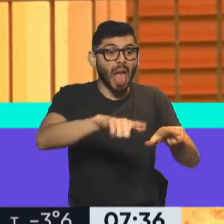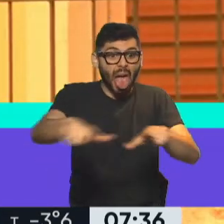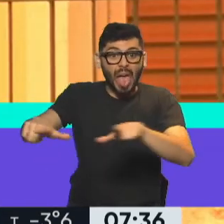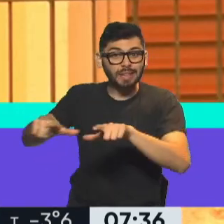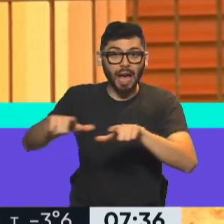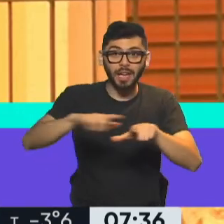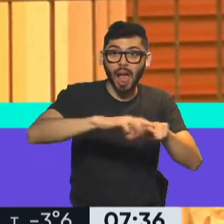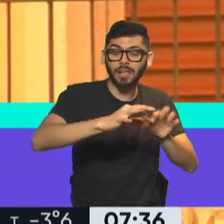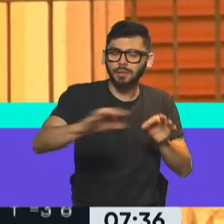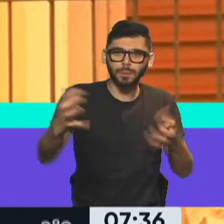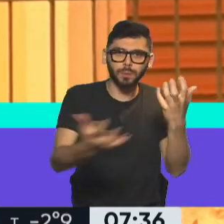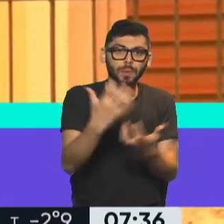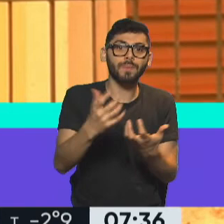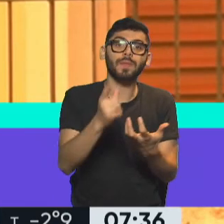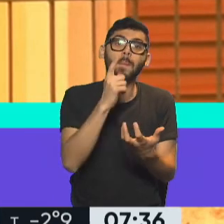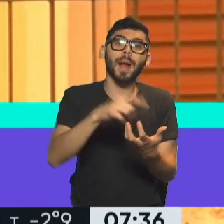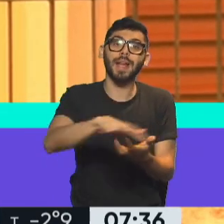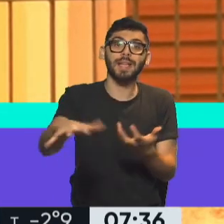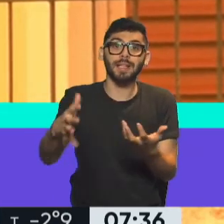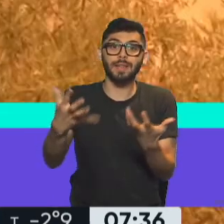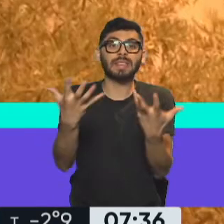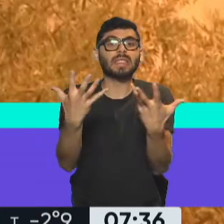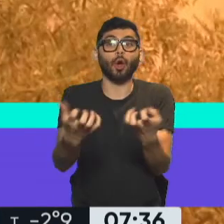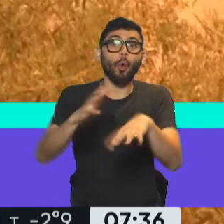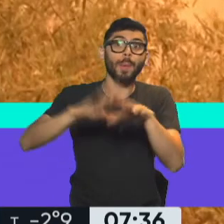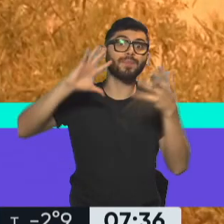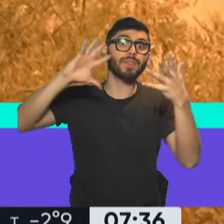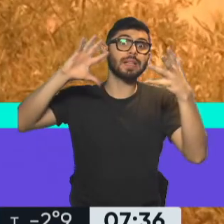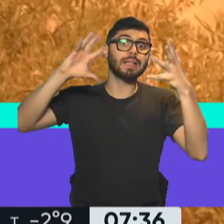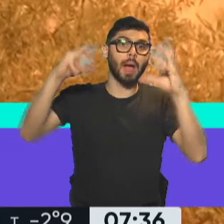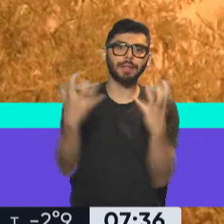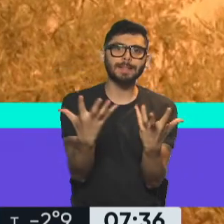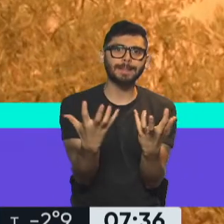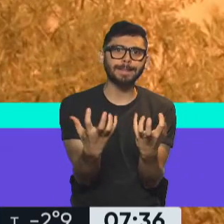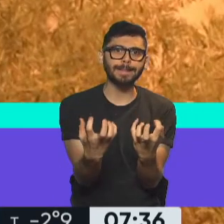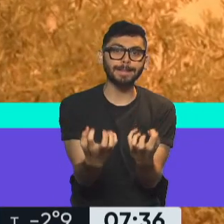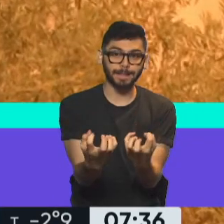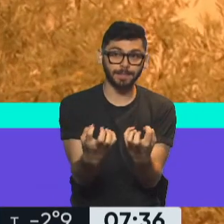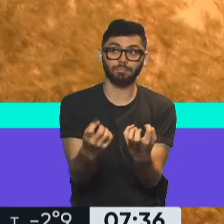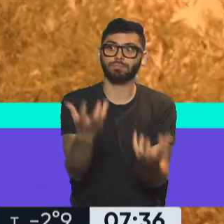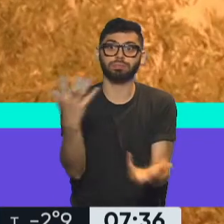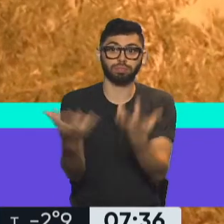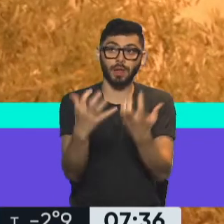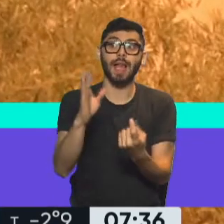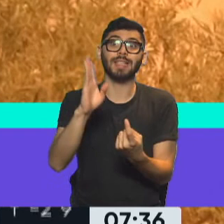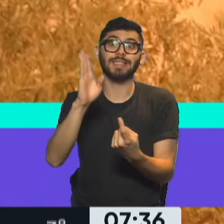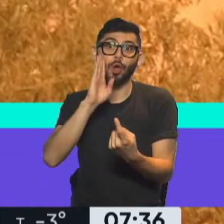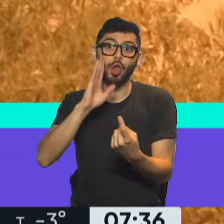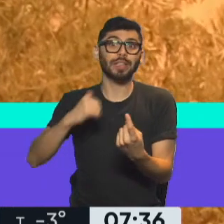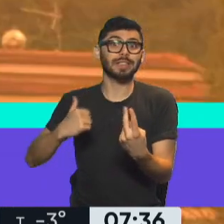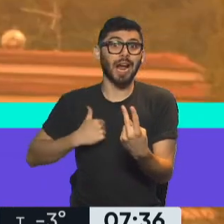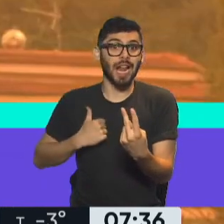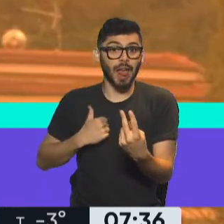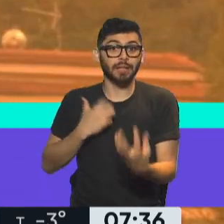una sequía prolongada debido al cambio climático y que dejó a gran parte del oeste de Estados Unidos y Canadá reseca y